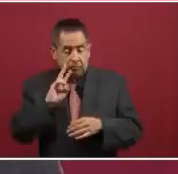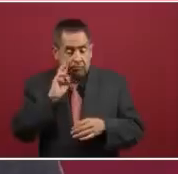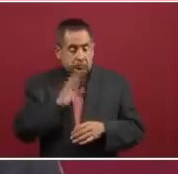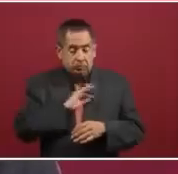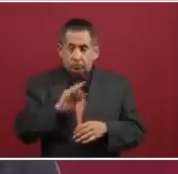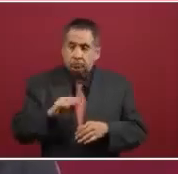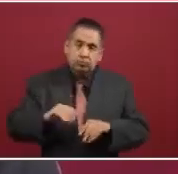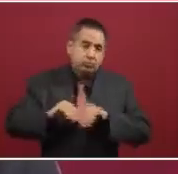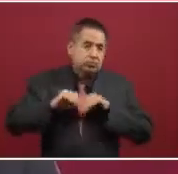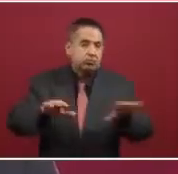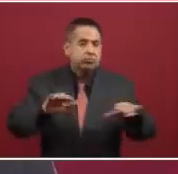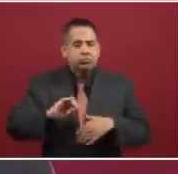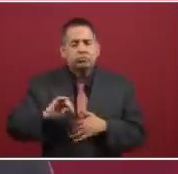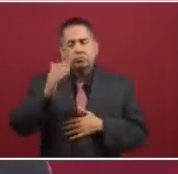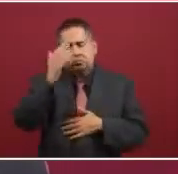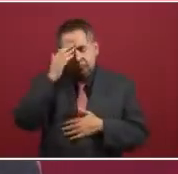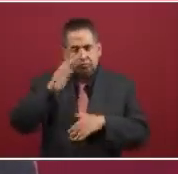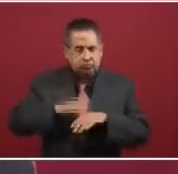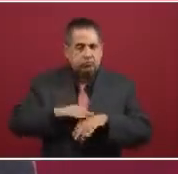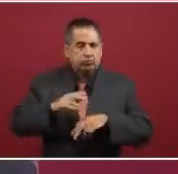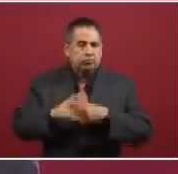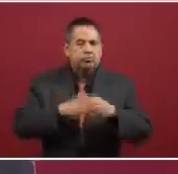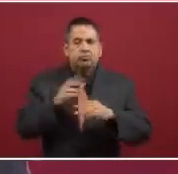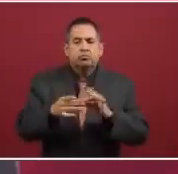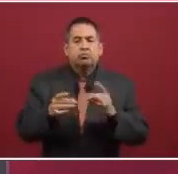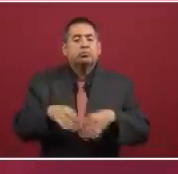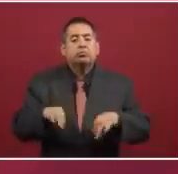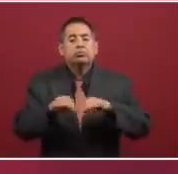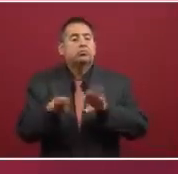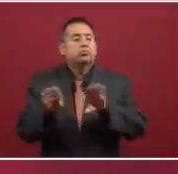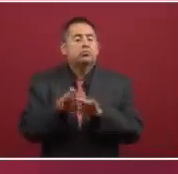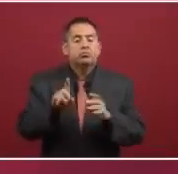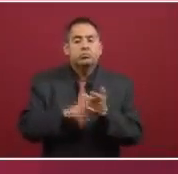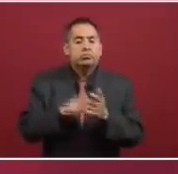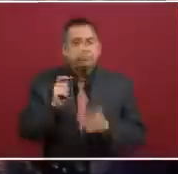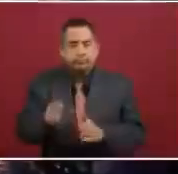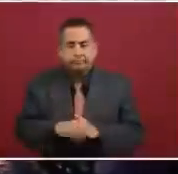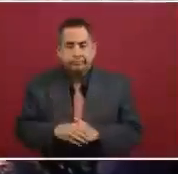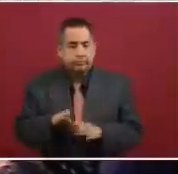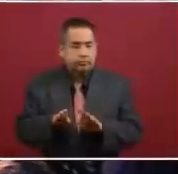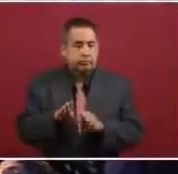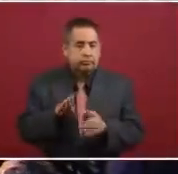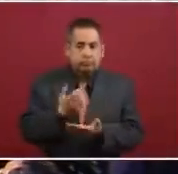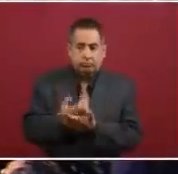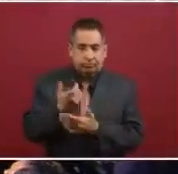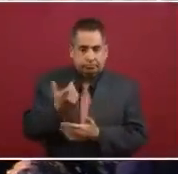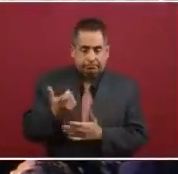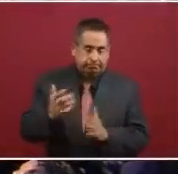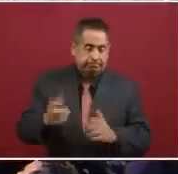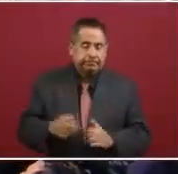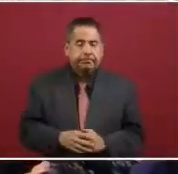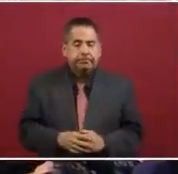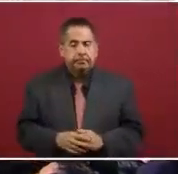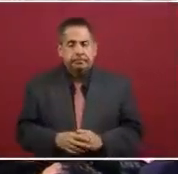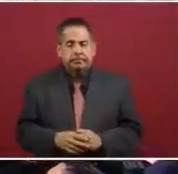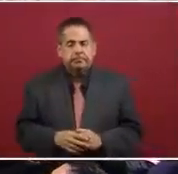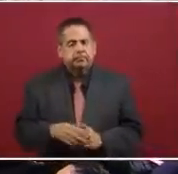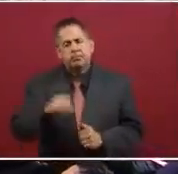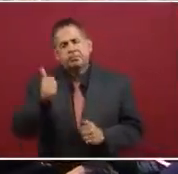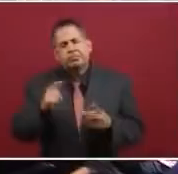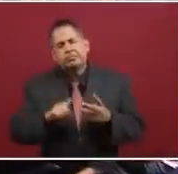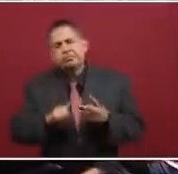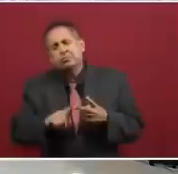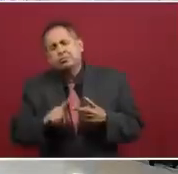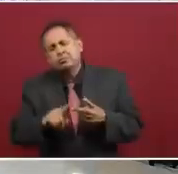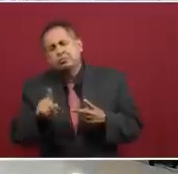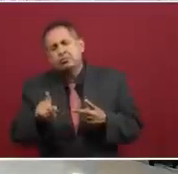a conocer más datos sobre cómo vamos en las finanzas públicas. Pero preguntaste otra cosa. La